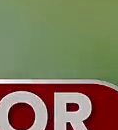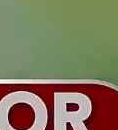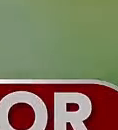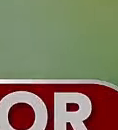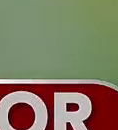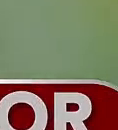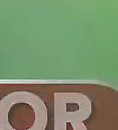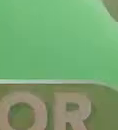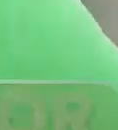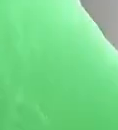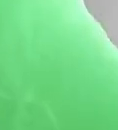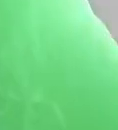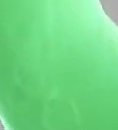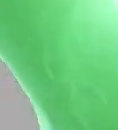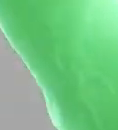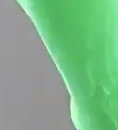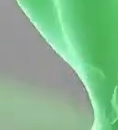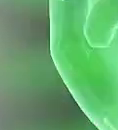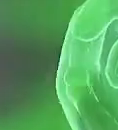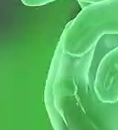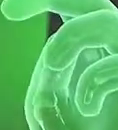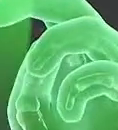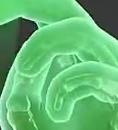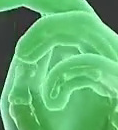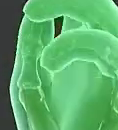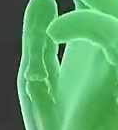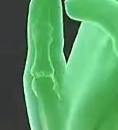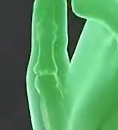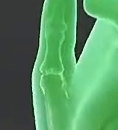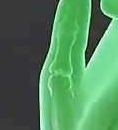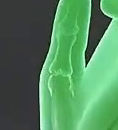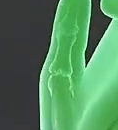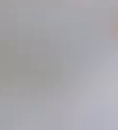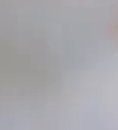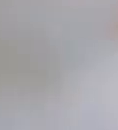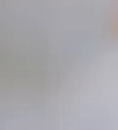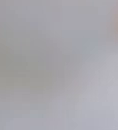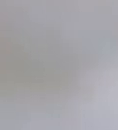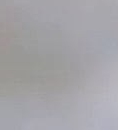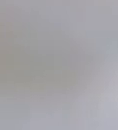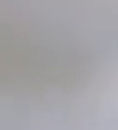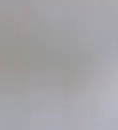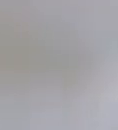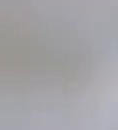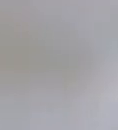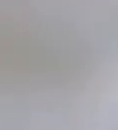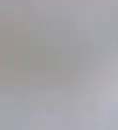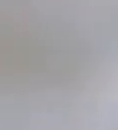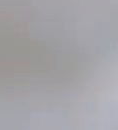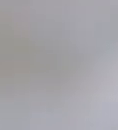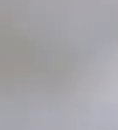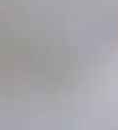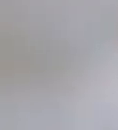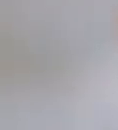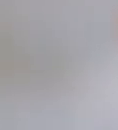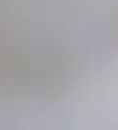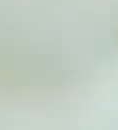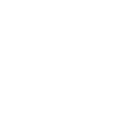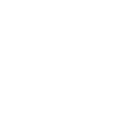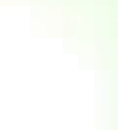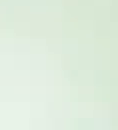hicieron doler la cabeza. Por suerte me tomé un X-Ray Dol que actúa rápidamente sobre el dolor. Pero lo que fue realmente para mí